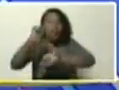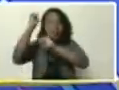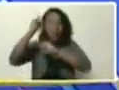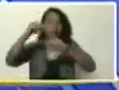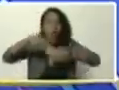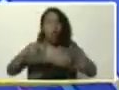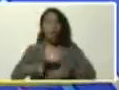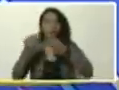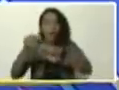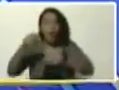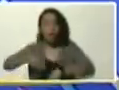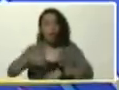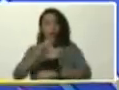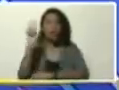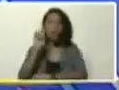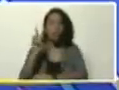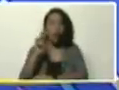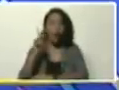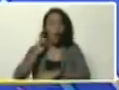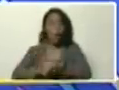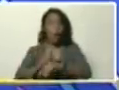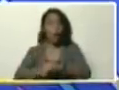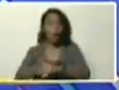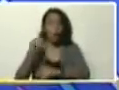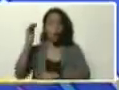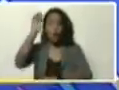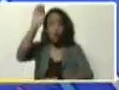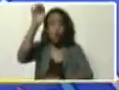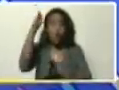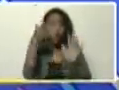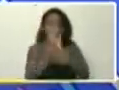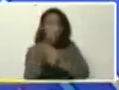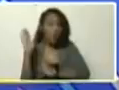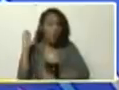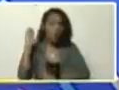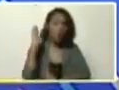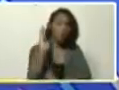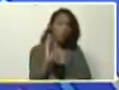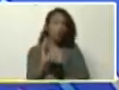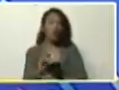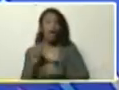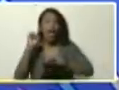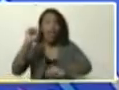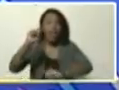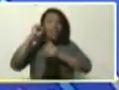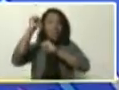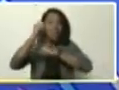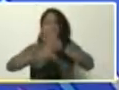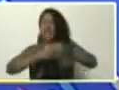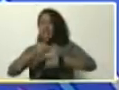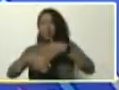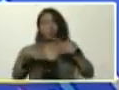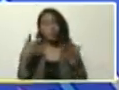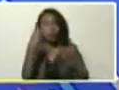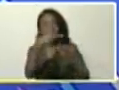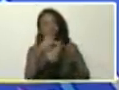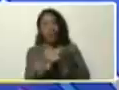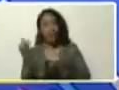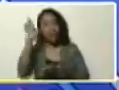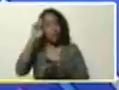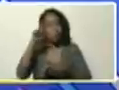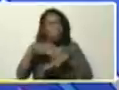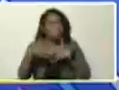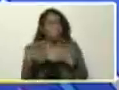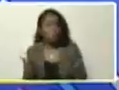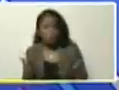dado en Venezuela para los tiempos que han de venir? Esta victoria se ha logrado por varias razones y